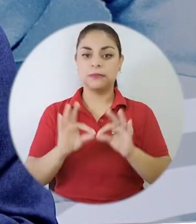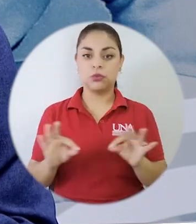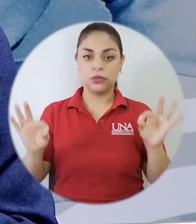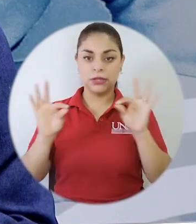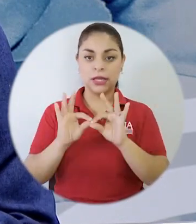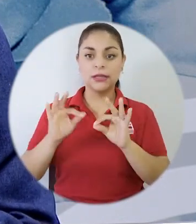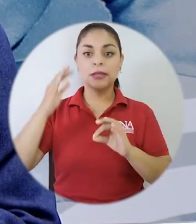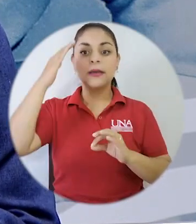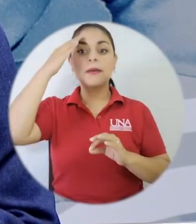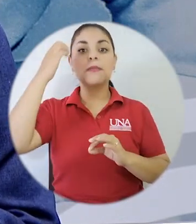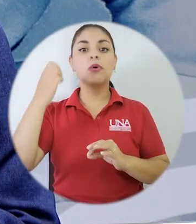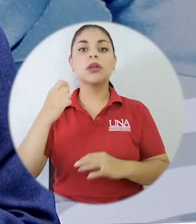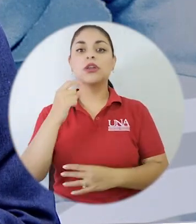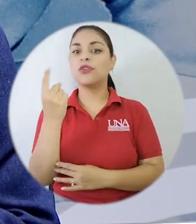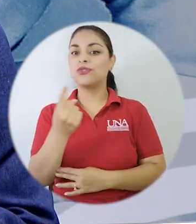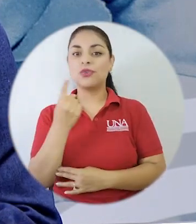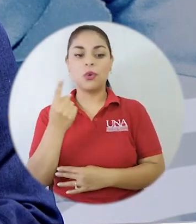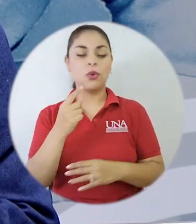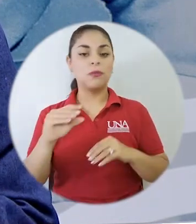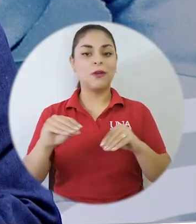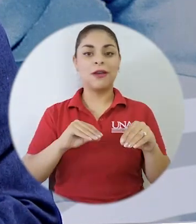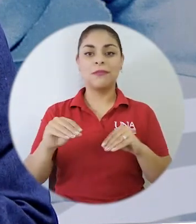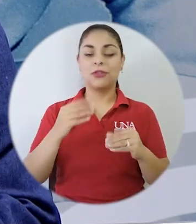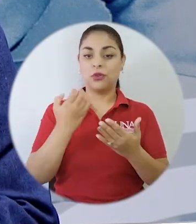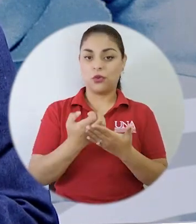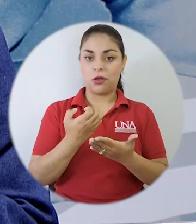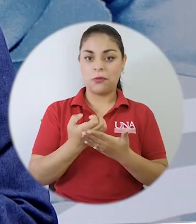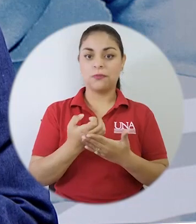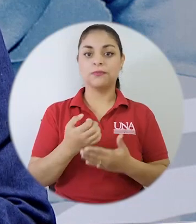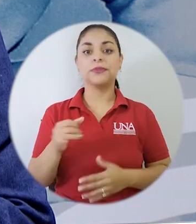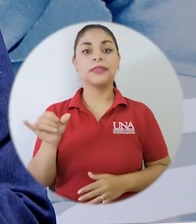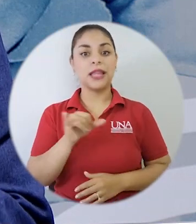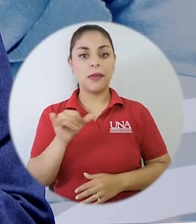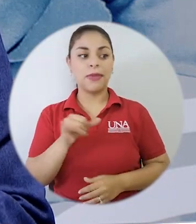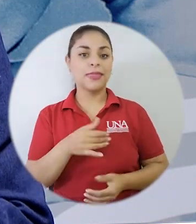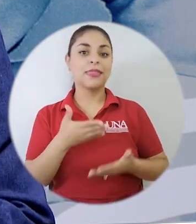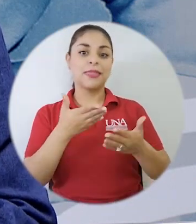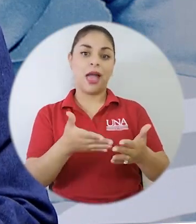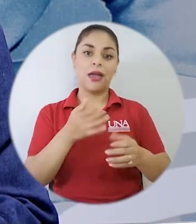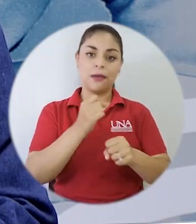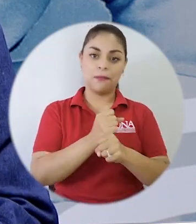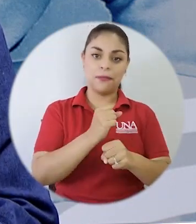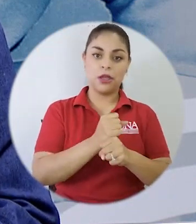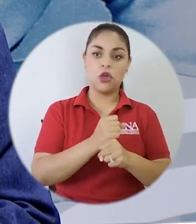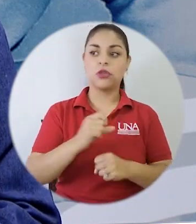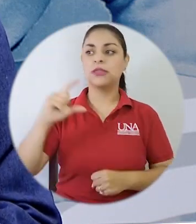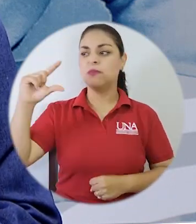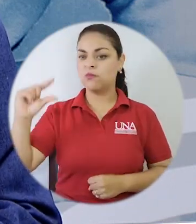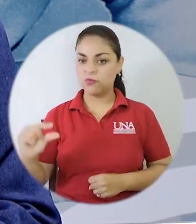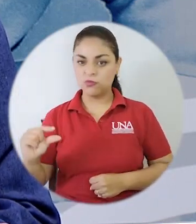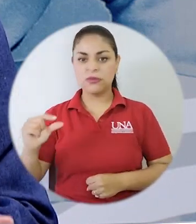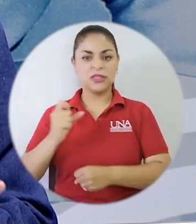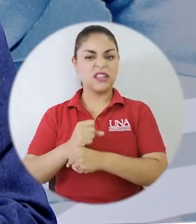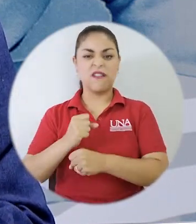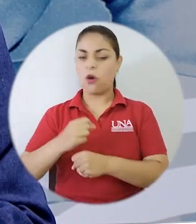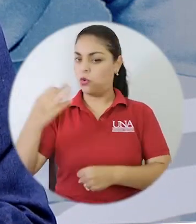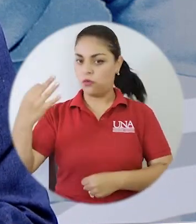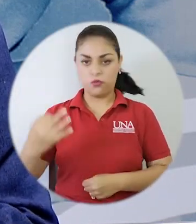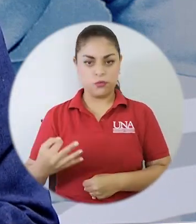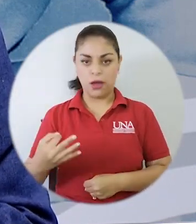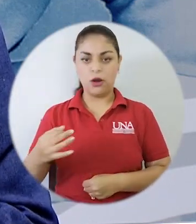importantes, porque ahí no solo se centra el movimiento económico en sí, sino la generación de empleos, la disminución